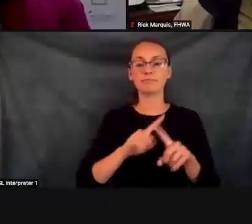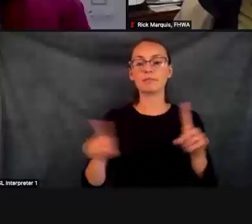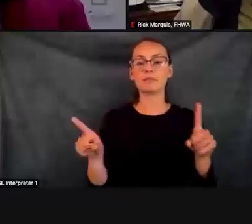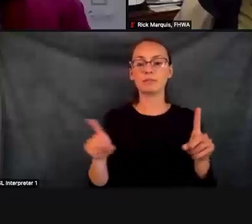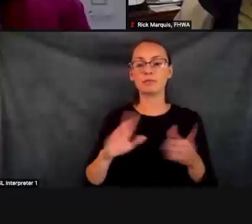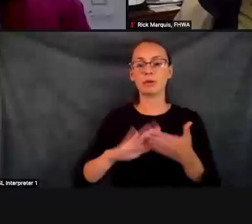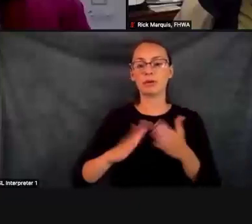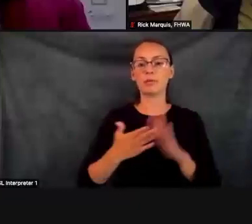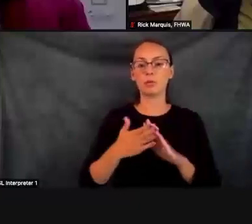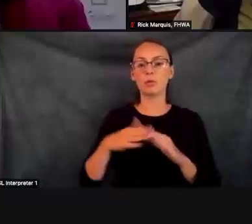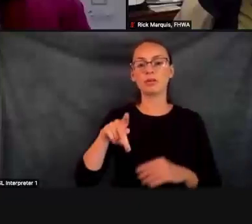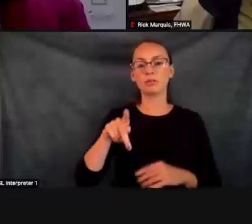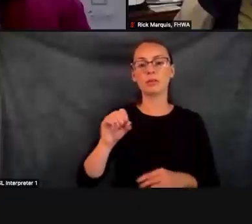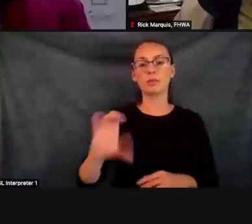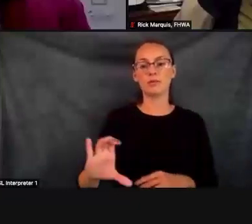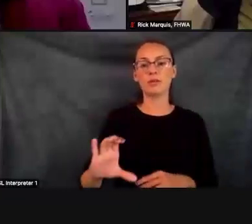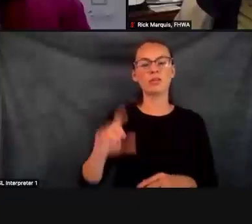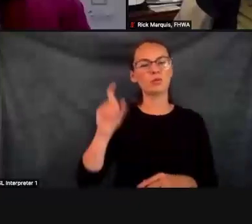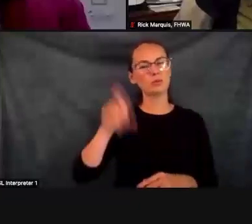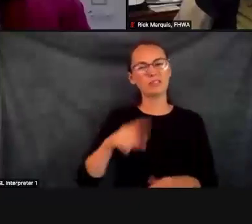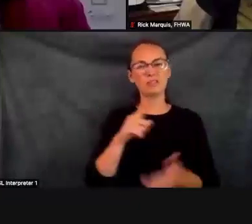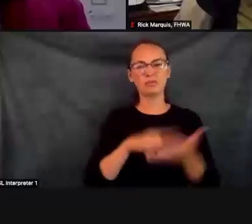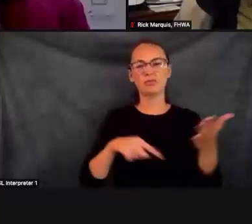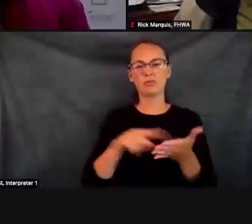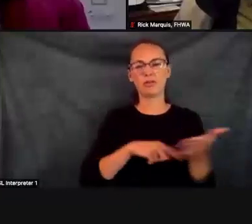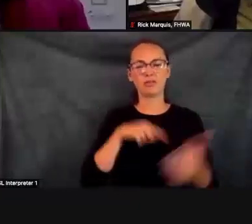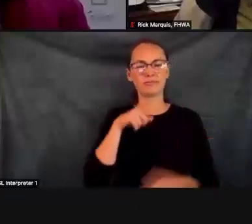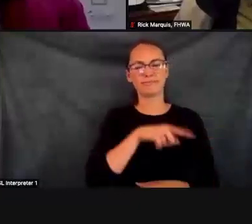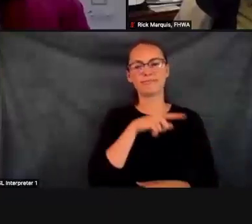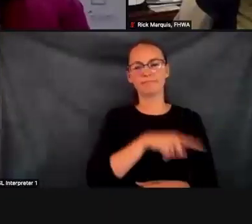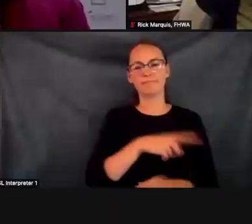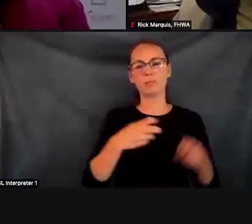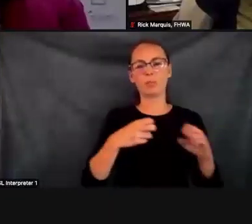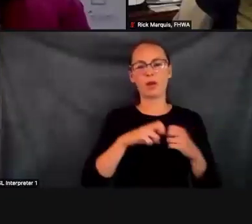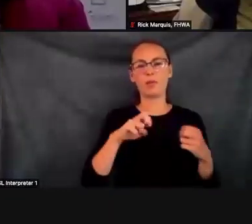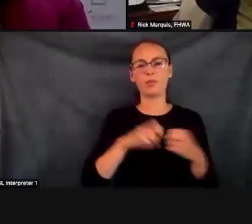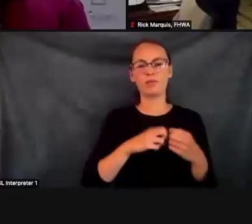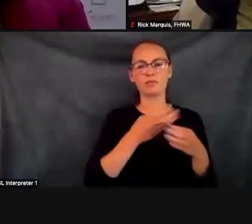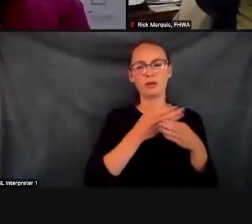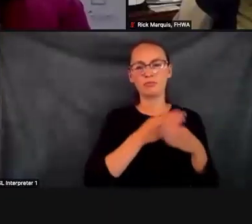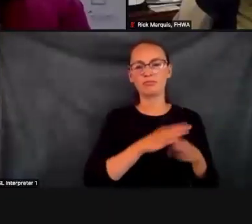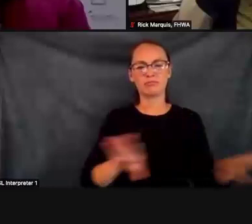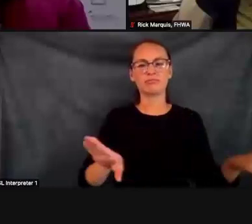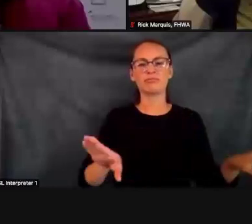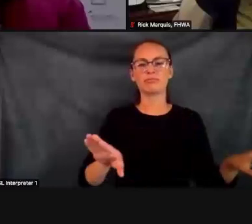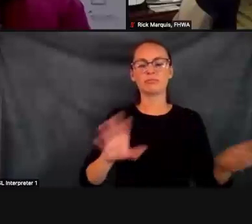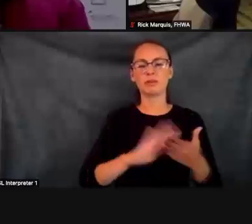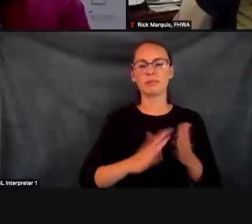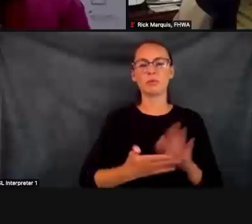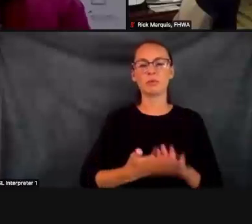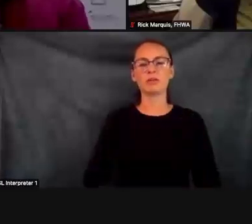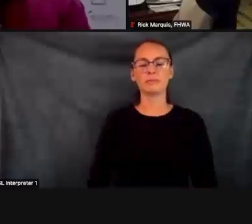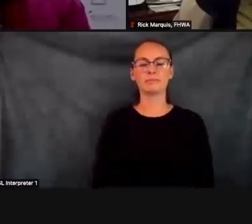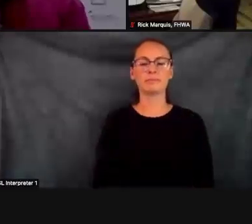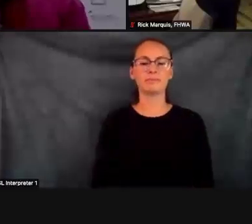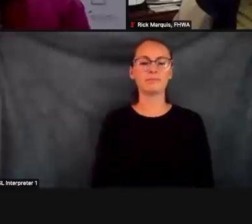dificultades. Y ahora llegó el tiempo de corregir ese desequilibrio. Gracias.